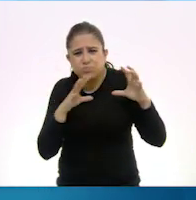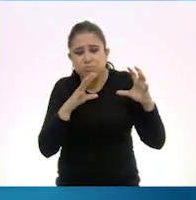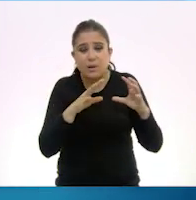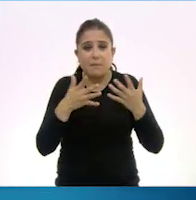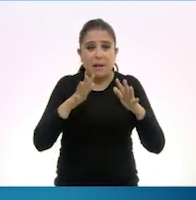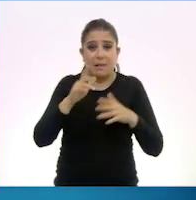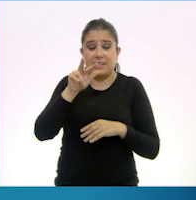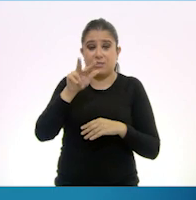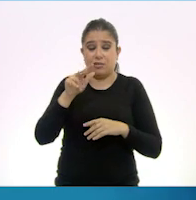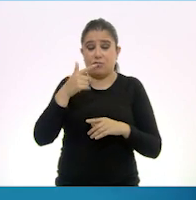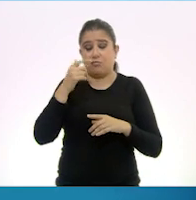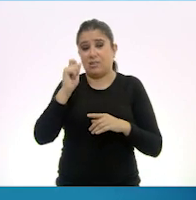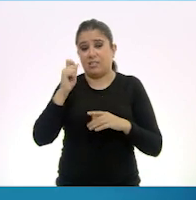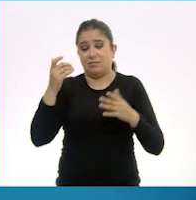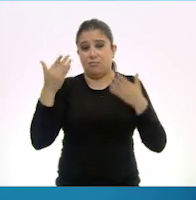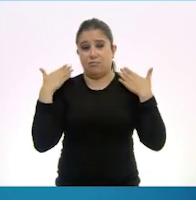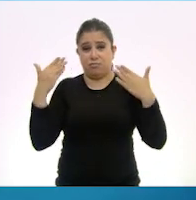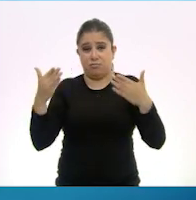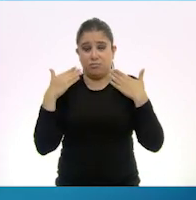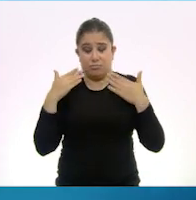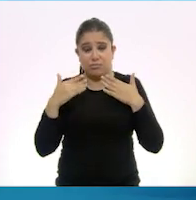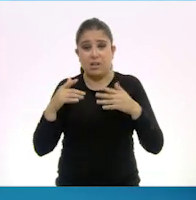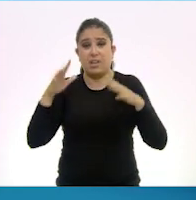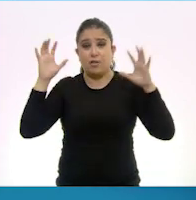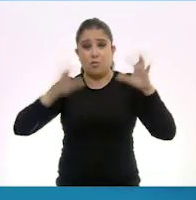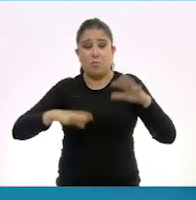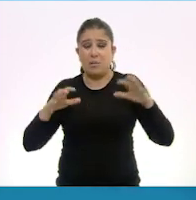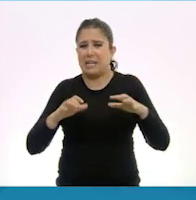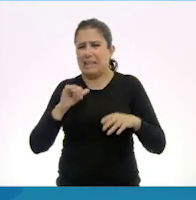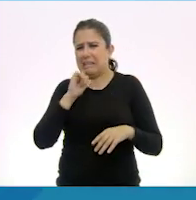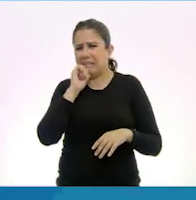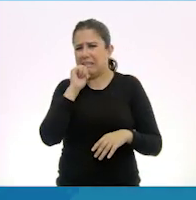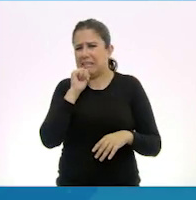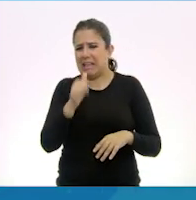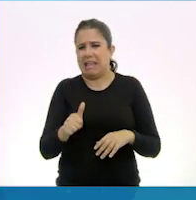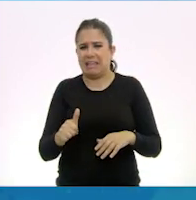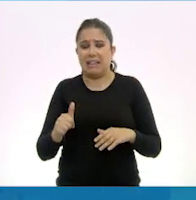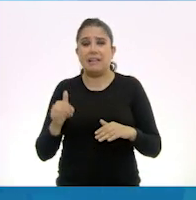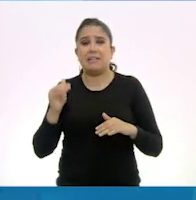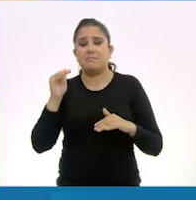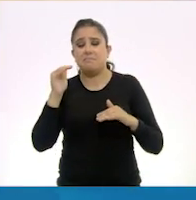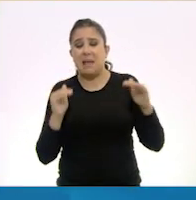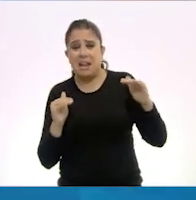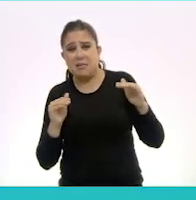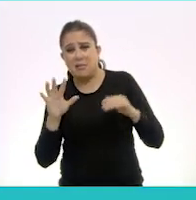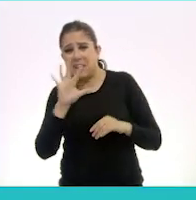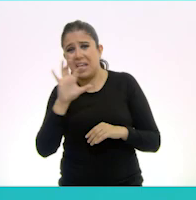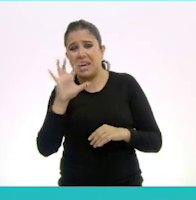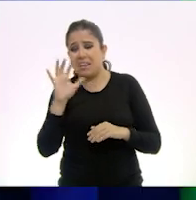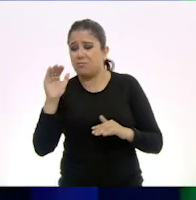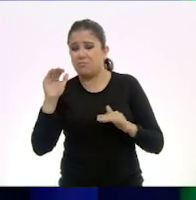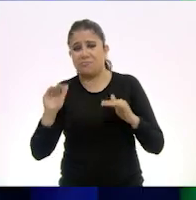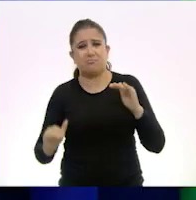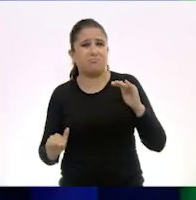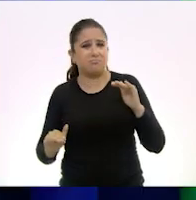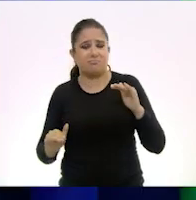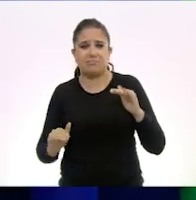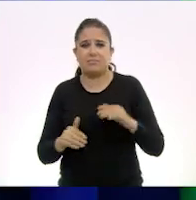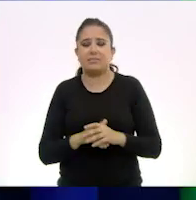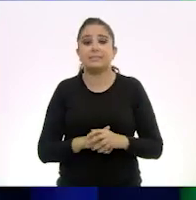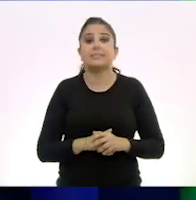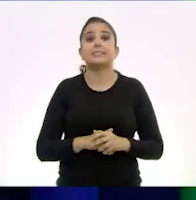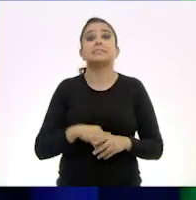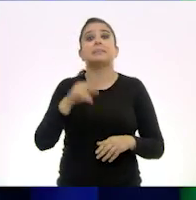18 grados centígrados y la cantidad de lluvia es baja, menos 500 milímetros al año.